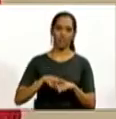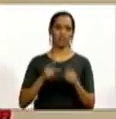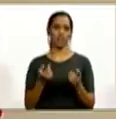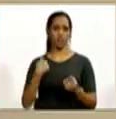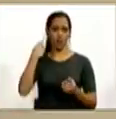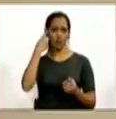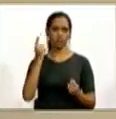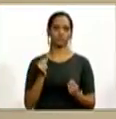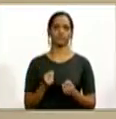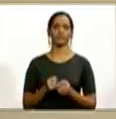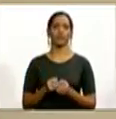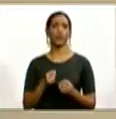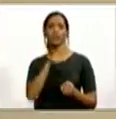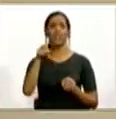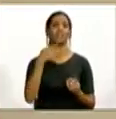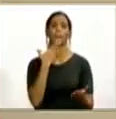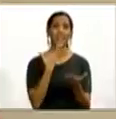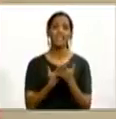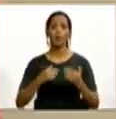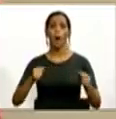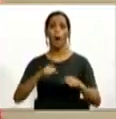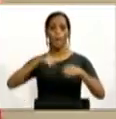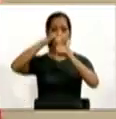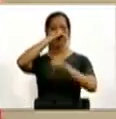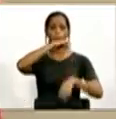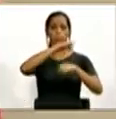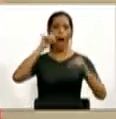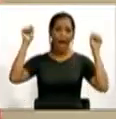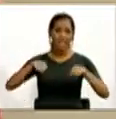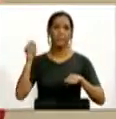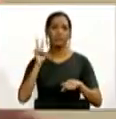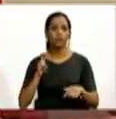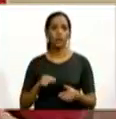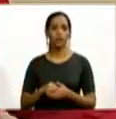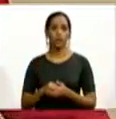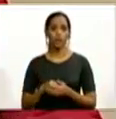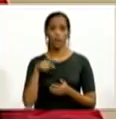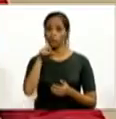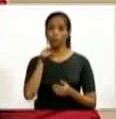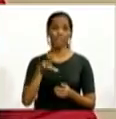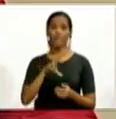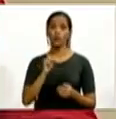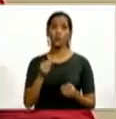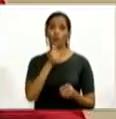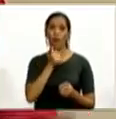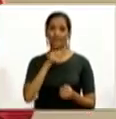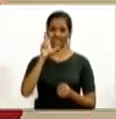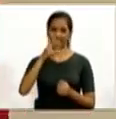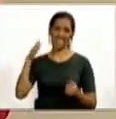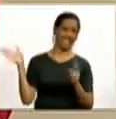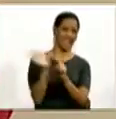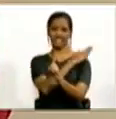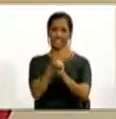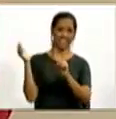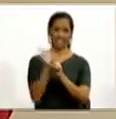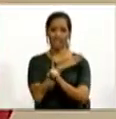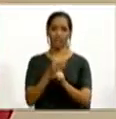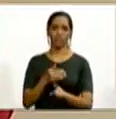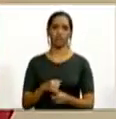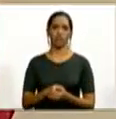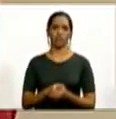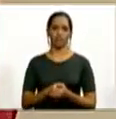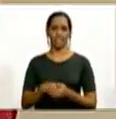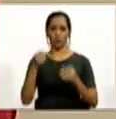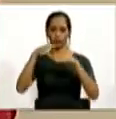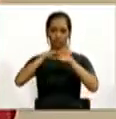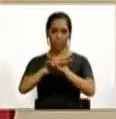unos salvajes. Ustedes no están pidiendo un bombardeo aquí en el país. A Ceniciento. Si ustedes no aguantan tres cachetadas en el aeropuerto. Ceniciento que dejó el zapato